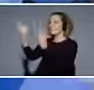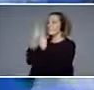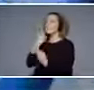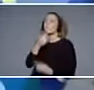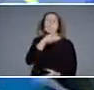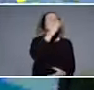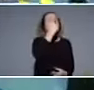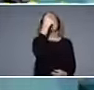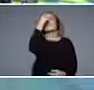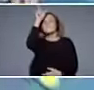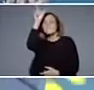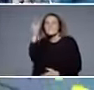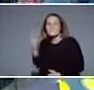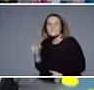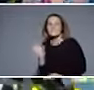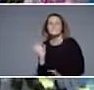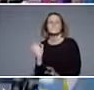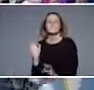recordó.